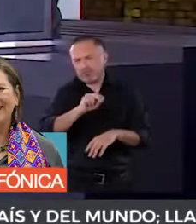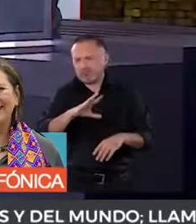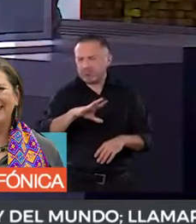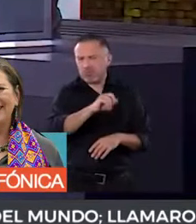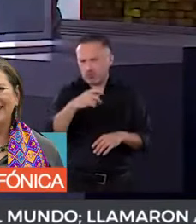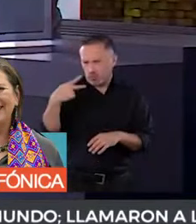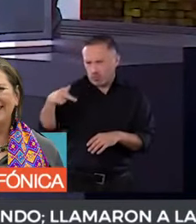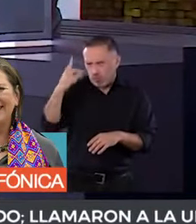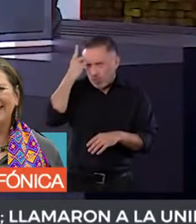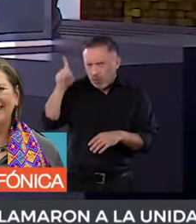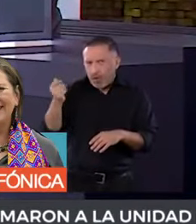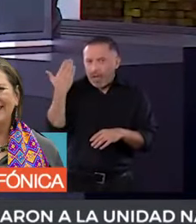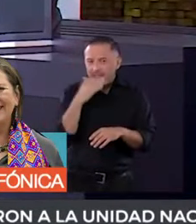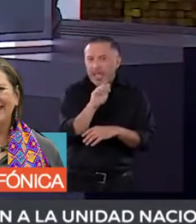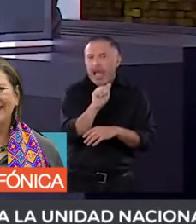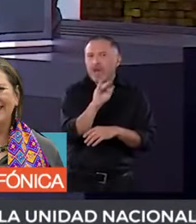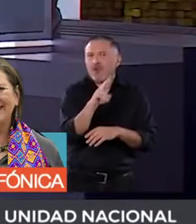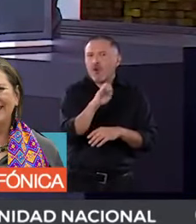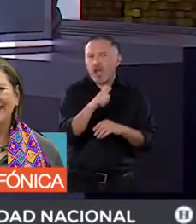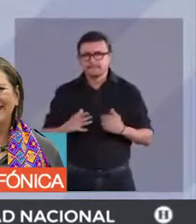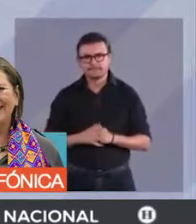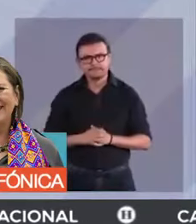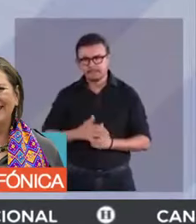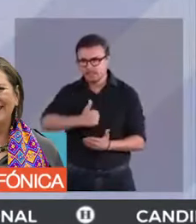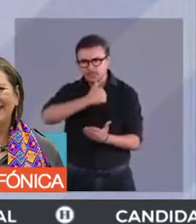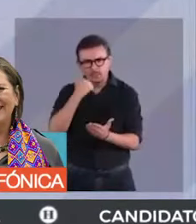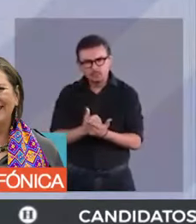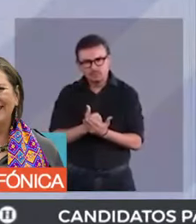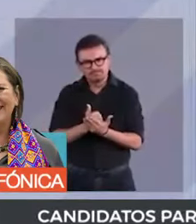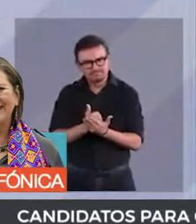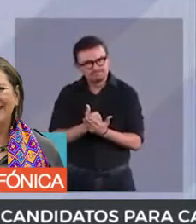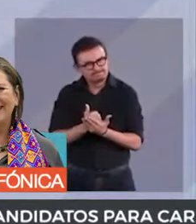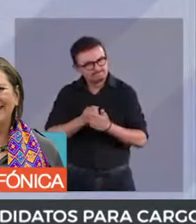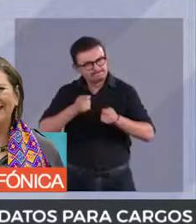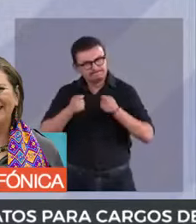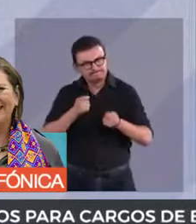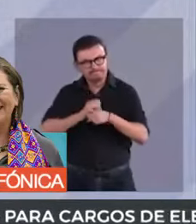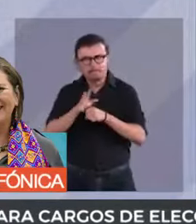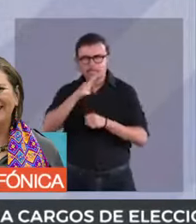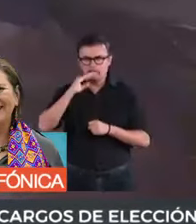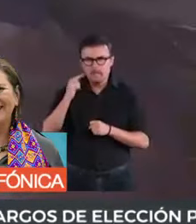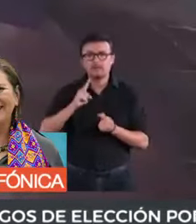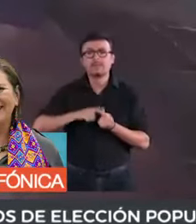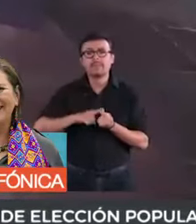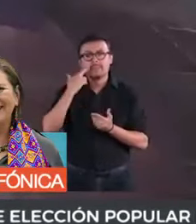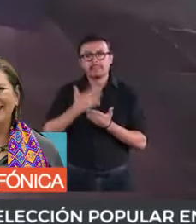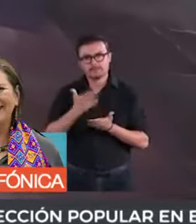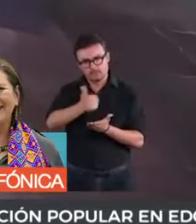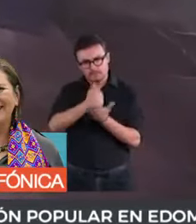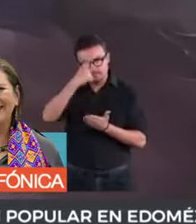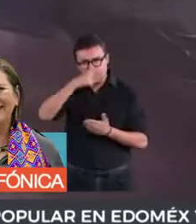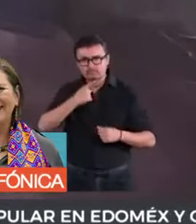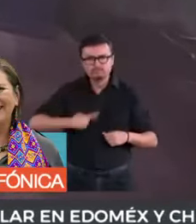Sí. Entonces, ahí se están ocultando las cifras. Lo del feminicida de Iztacalco es un hecho que si se hubiera hecho una buena